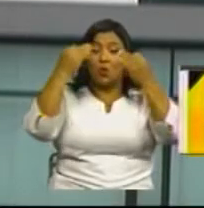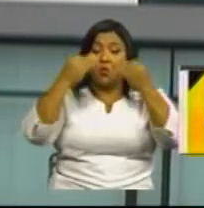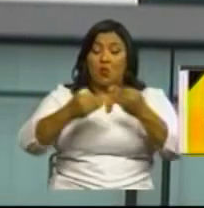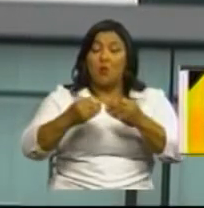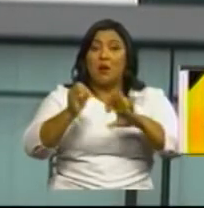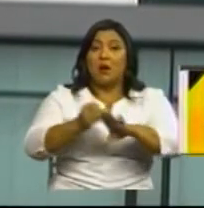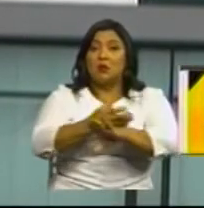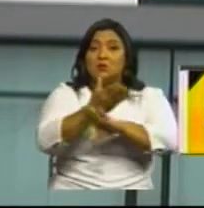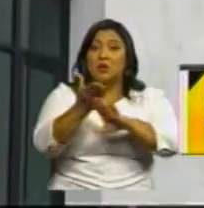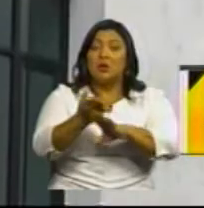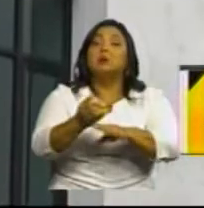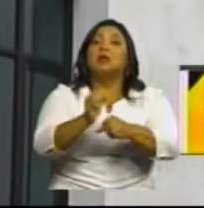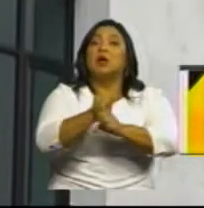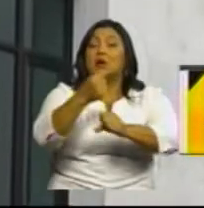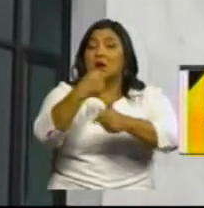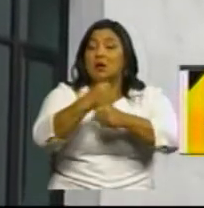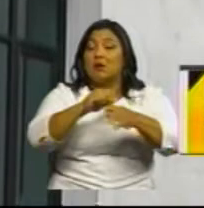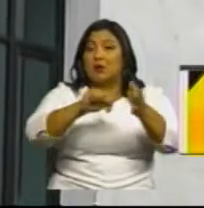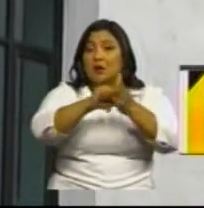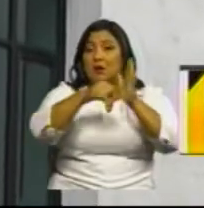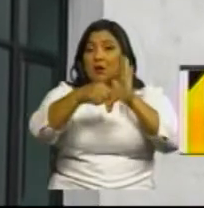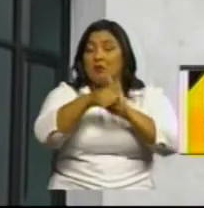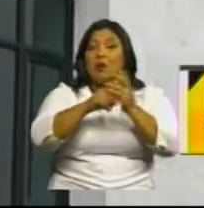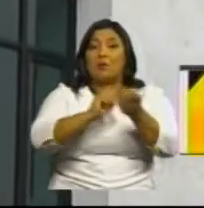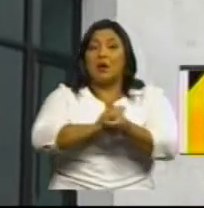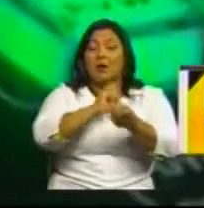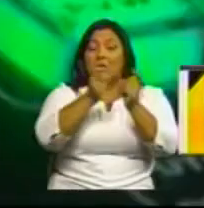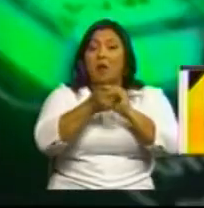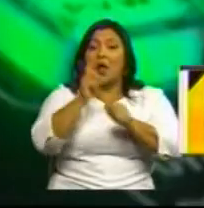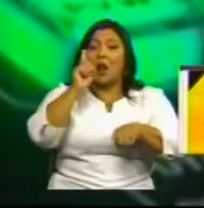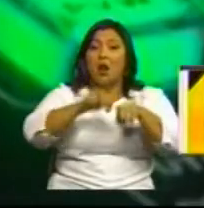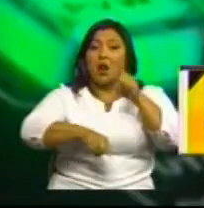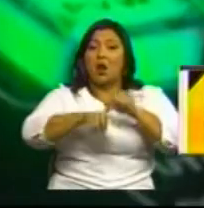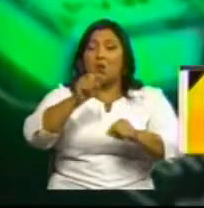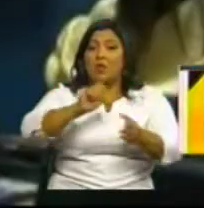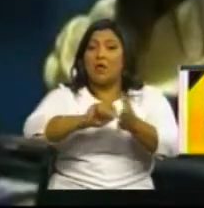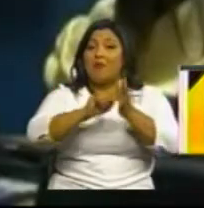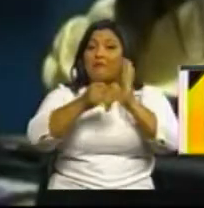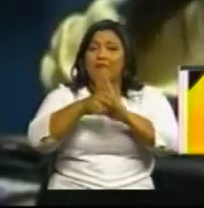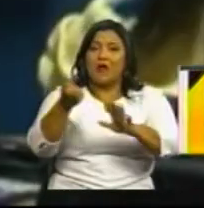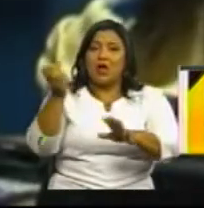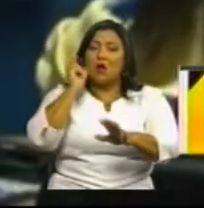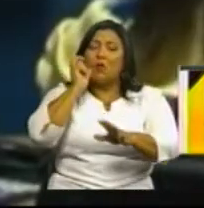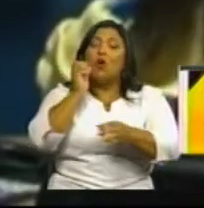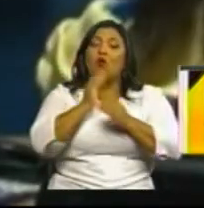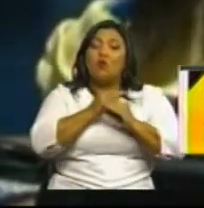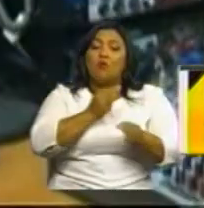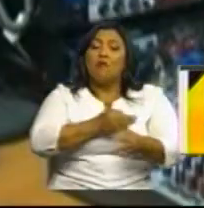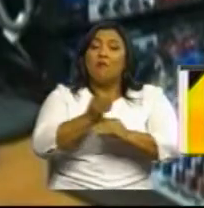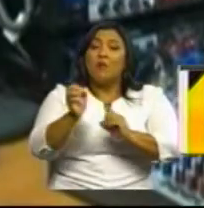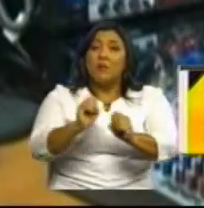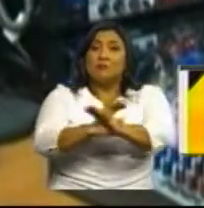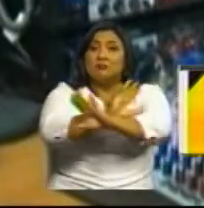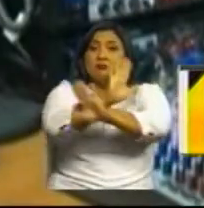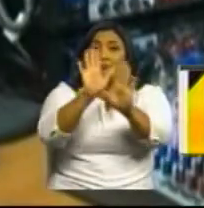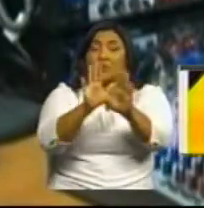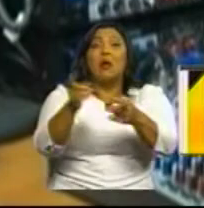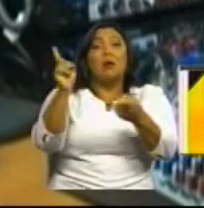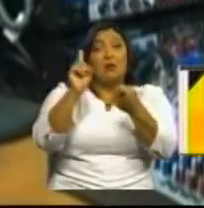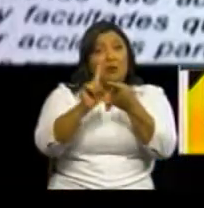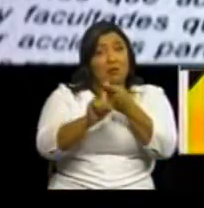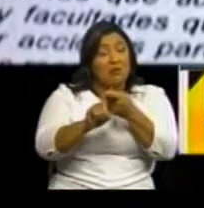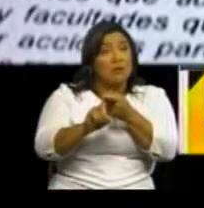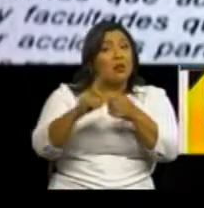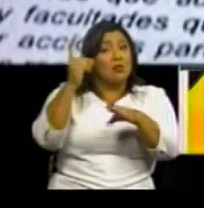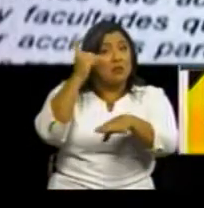recomendaciones que hizo la Contraloría para revertir algunas frecuencias que no han sido asignadas de forma transparente y que además, hasta el día